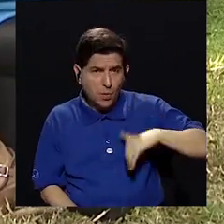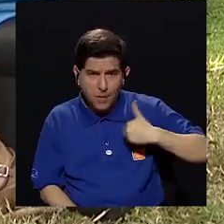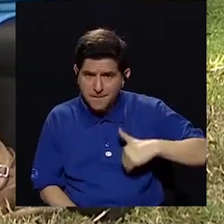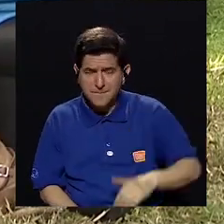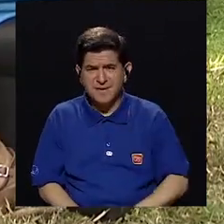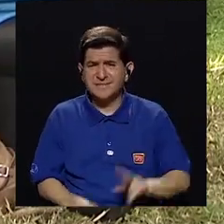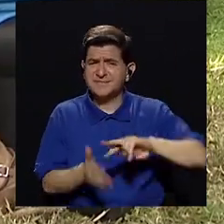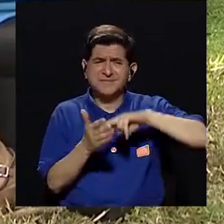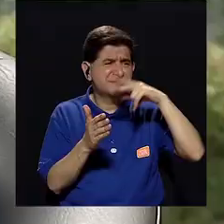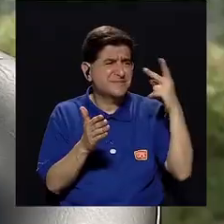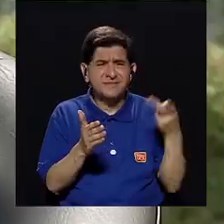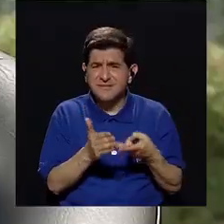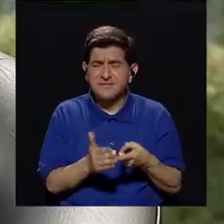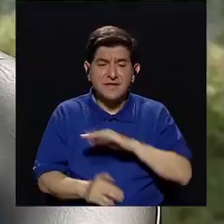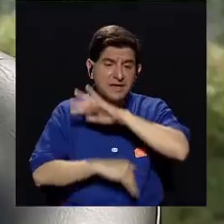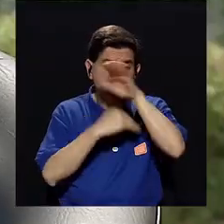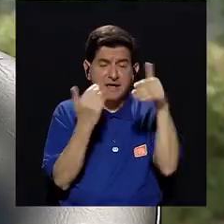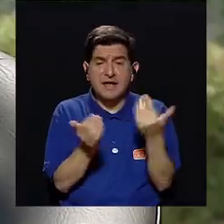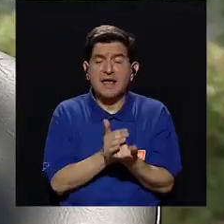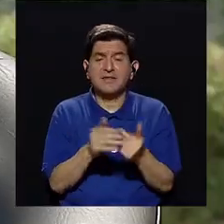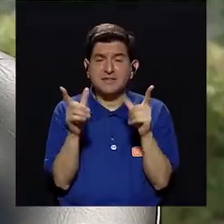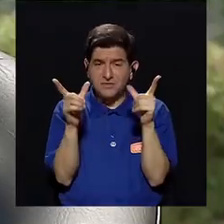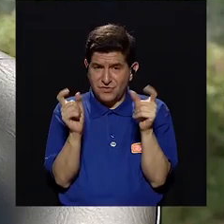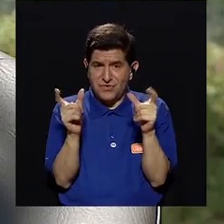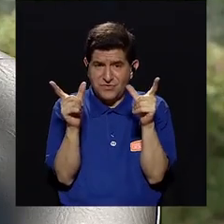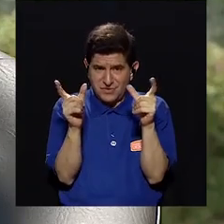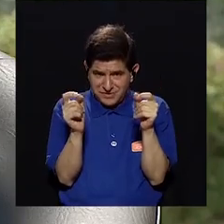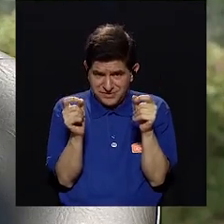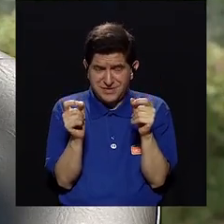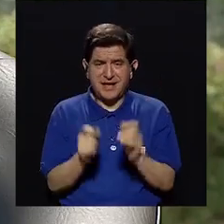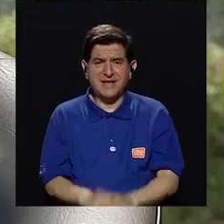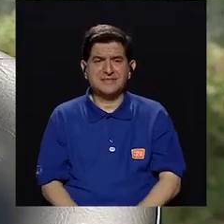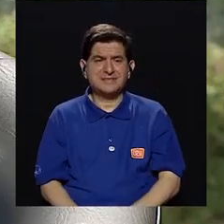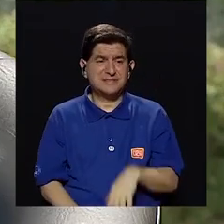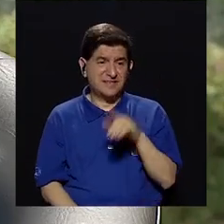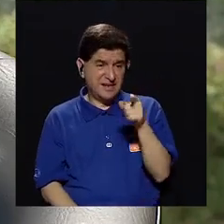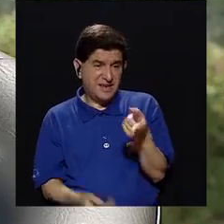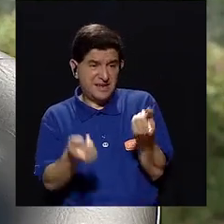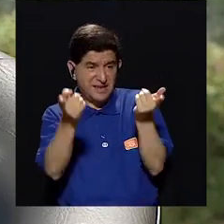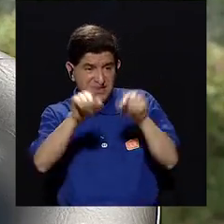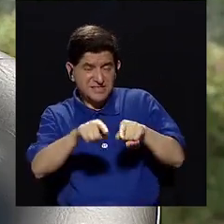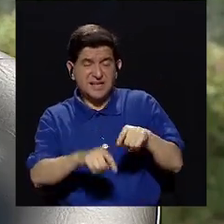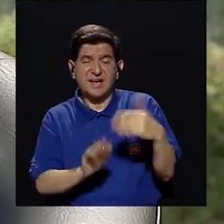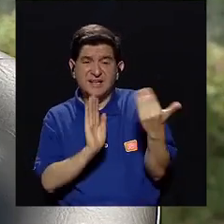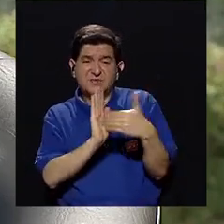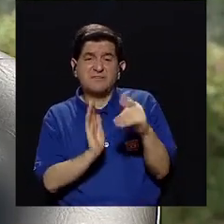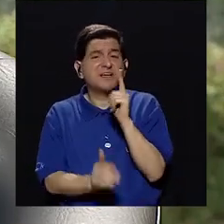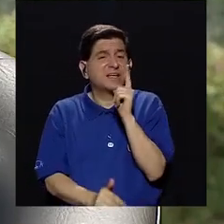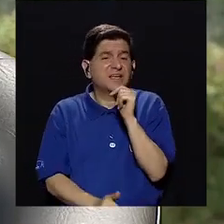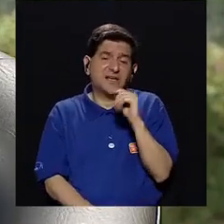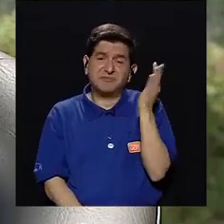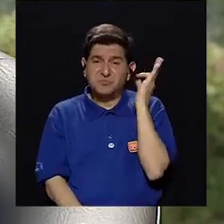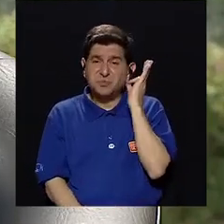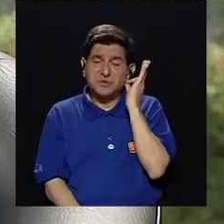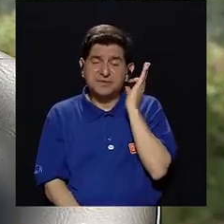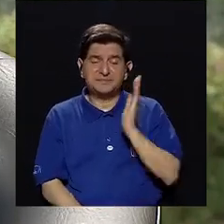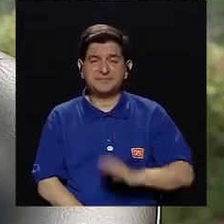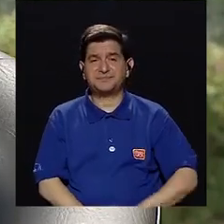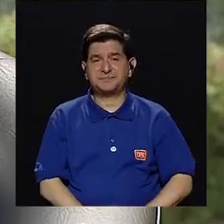hombres entonces quiere decir que de todos los carcinomas quienes va a estar más afectado